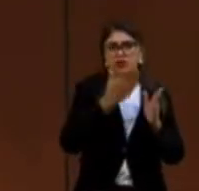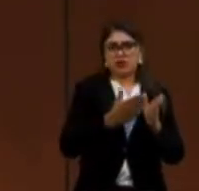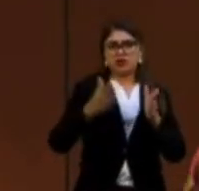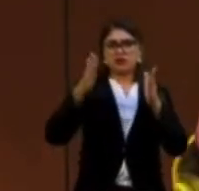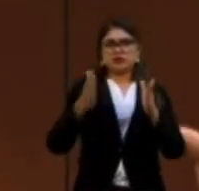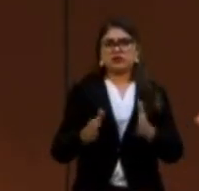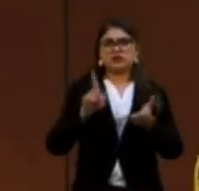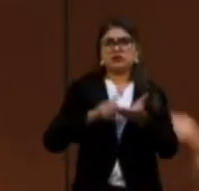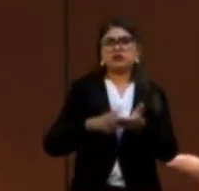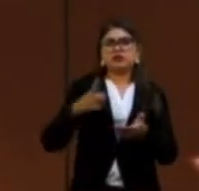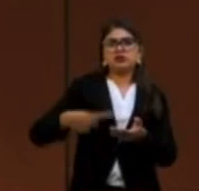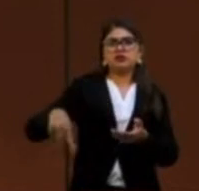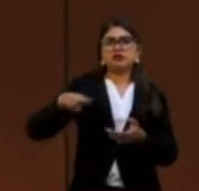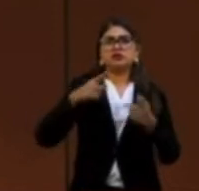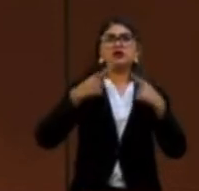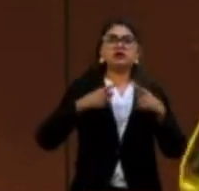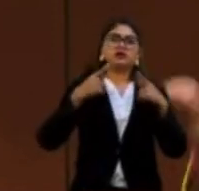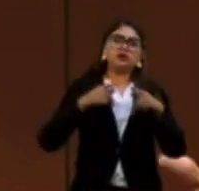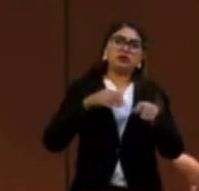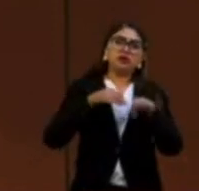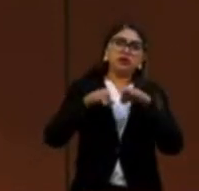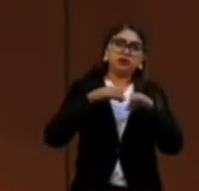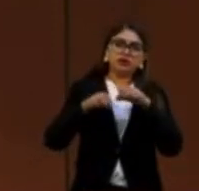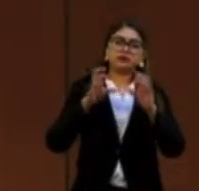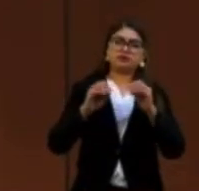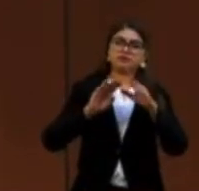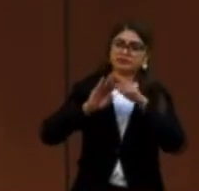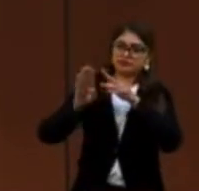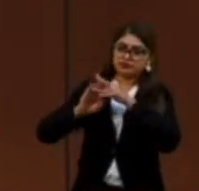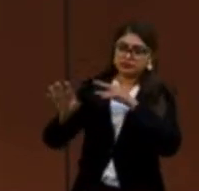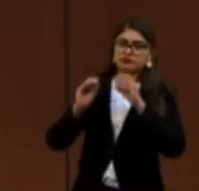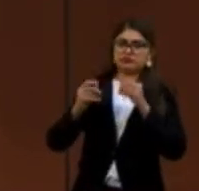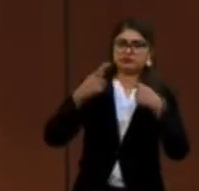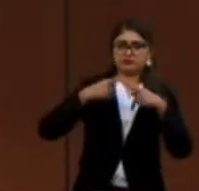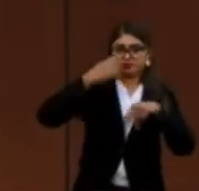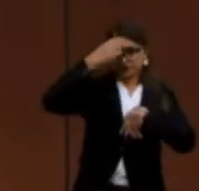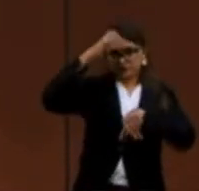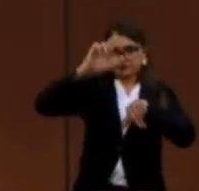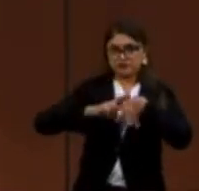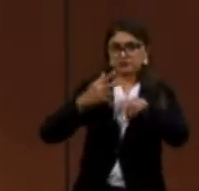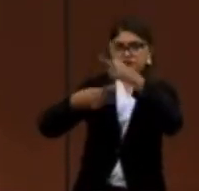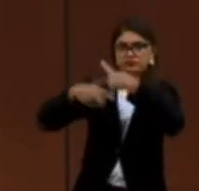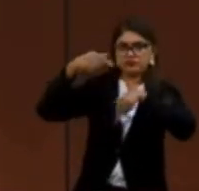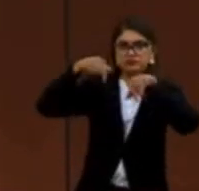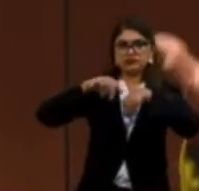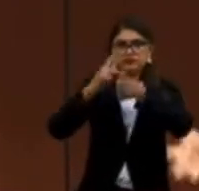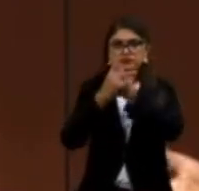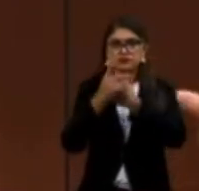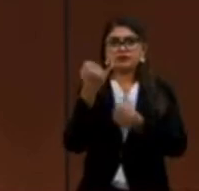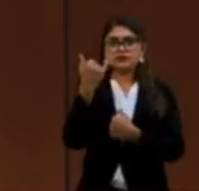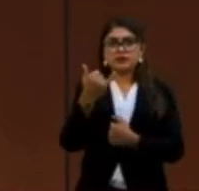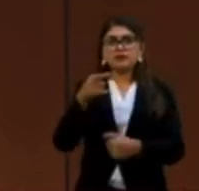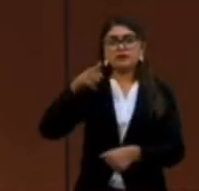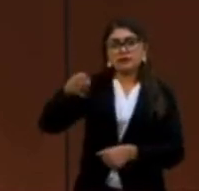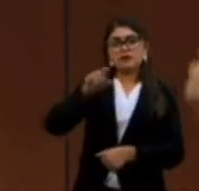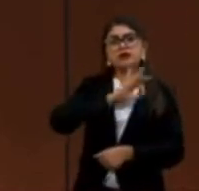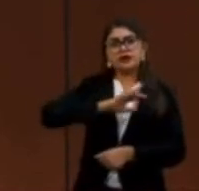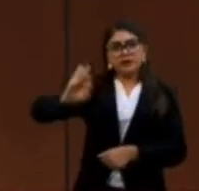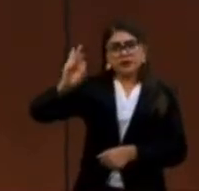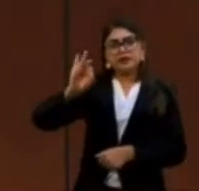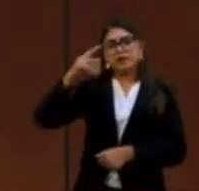los trabajadores o de los migrantes o de los extranjeros que entran a nuestro país y la posibilidad que puedan